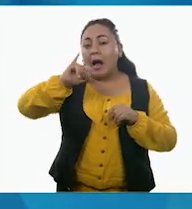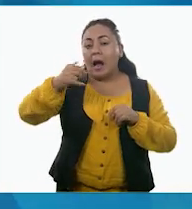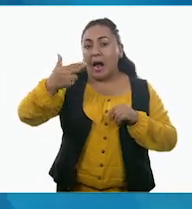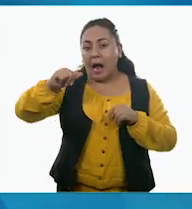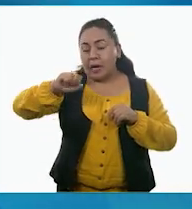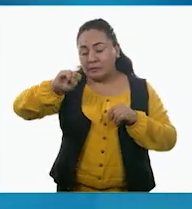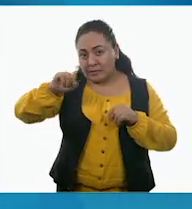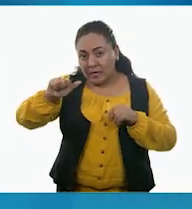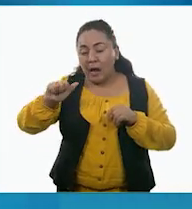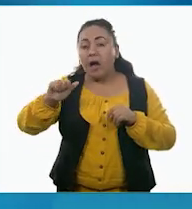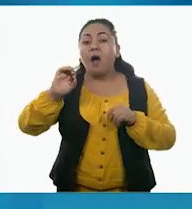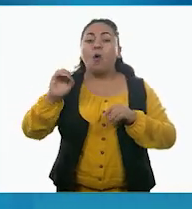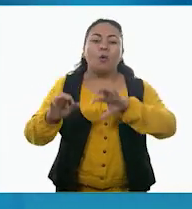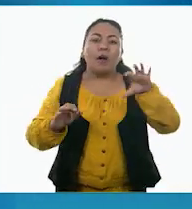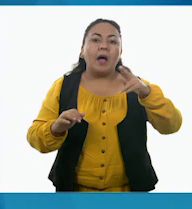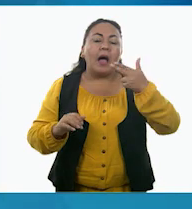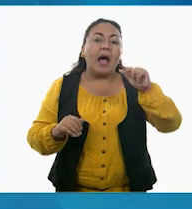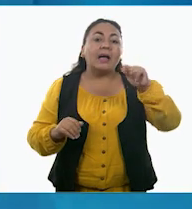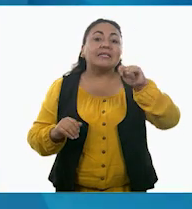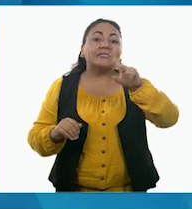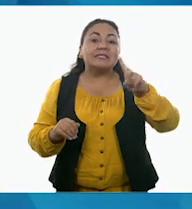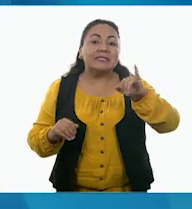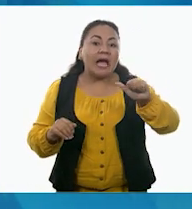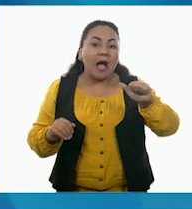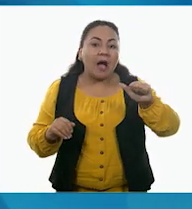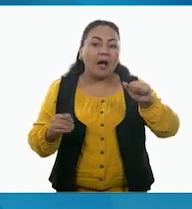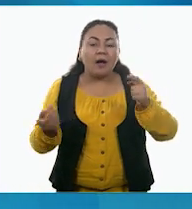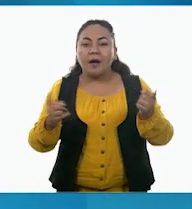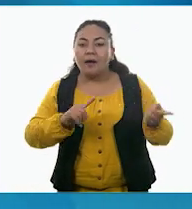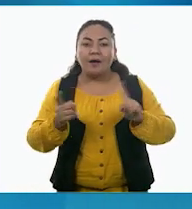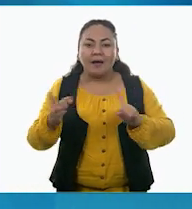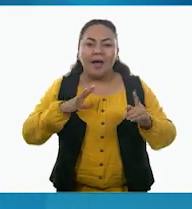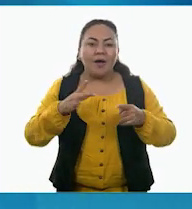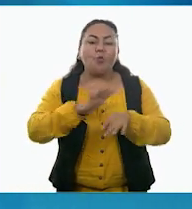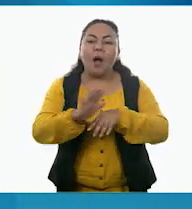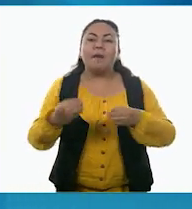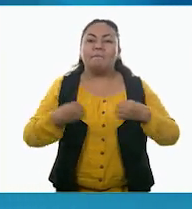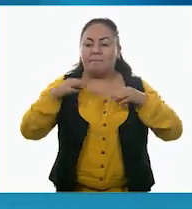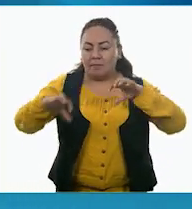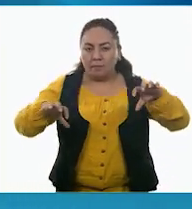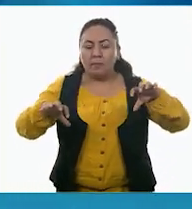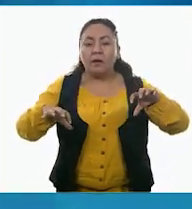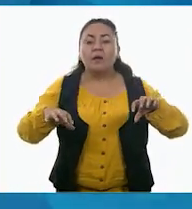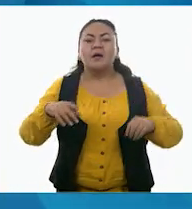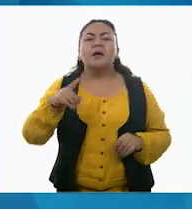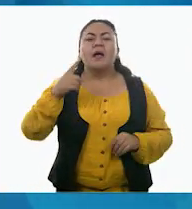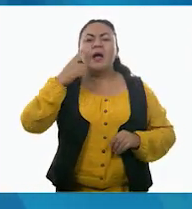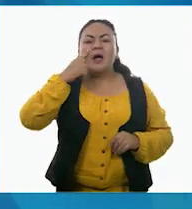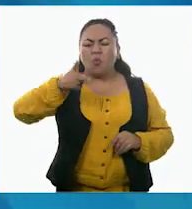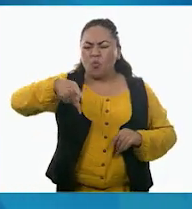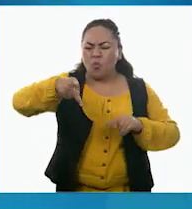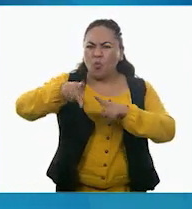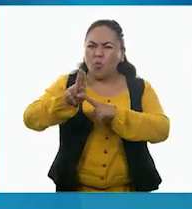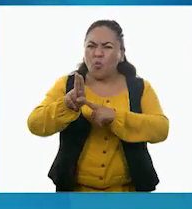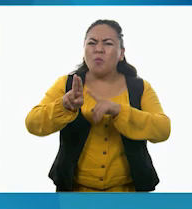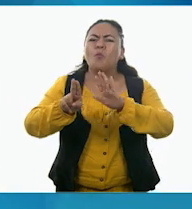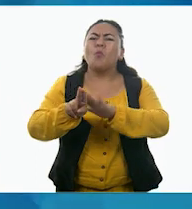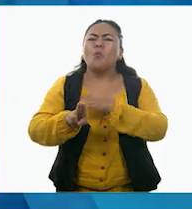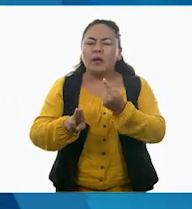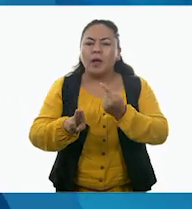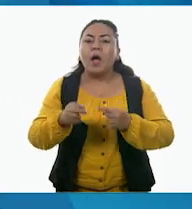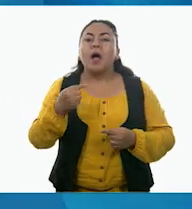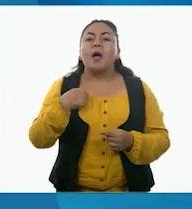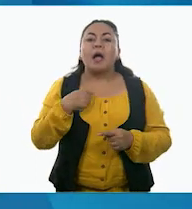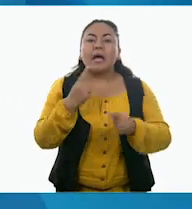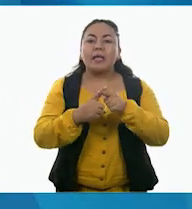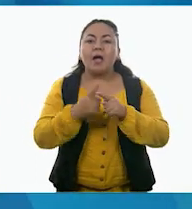otros Hatsi. Bueno, algo importante es que se dice Ku más que nada para cuando nos dirigimos